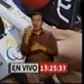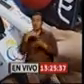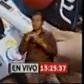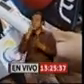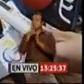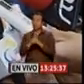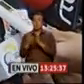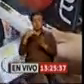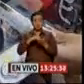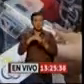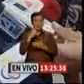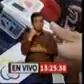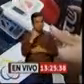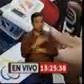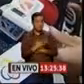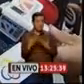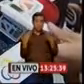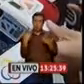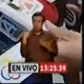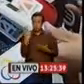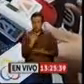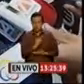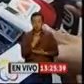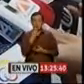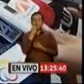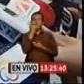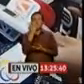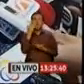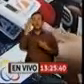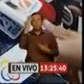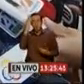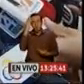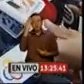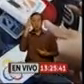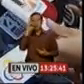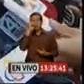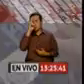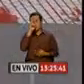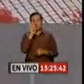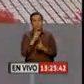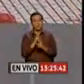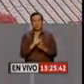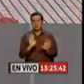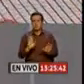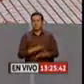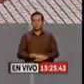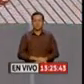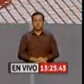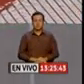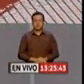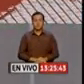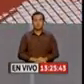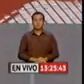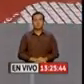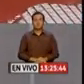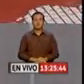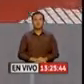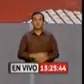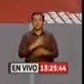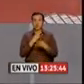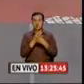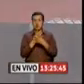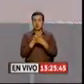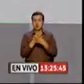de kemet y además no estamos hablando para nosotros en un informe político y sesgado y en la casa de justicia de carcelén